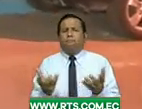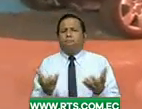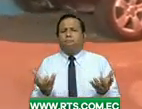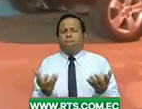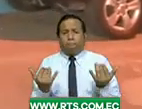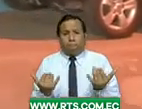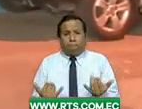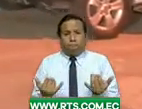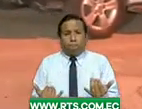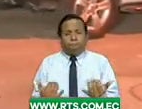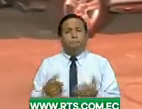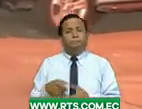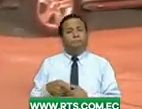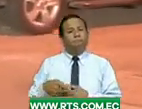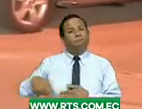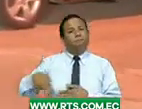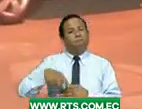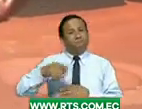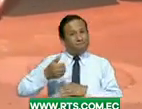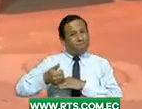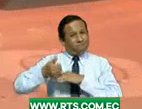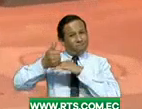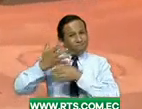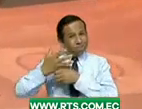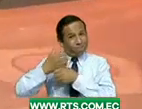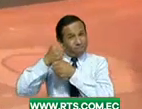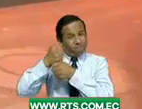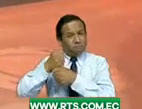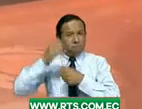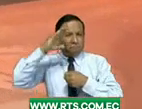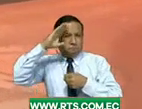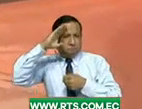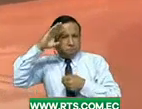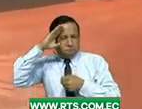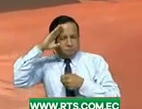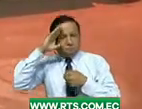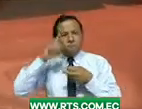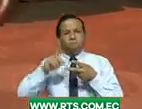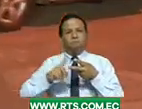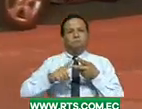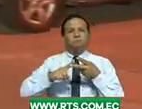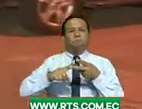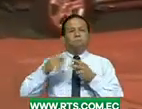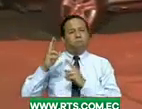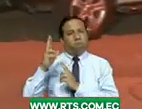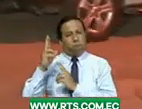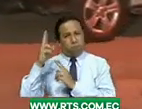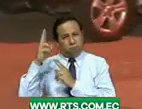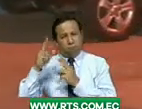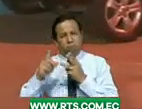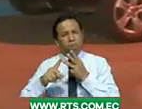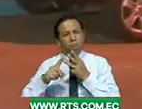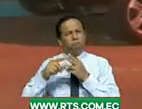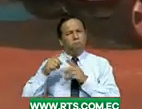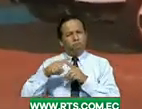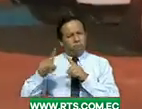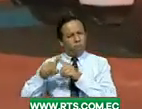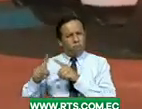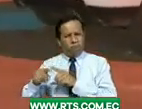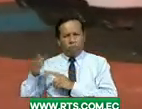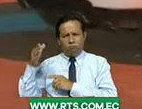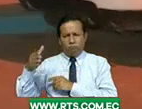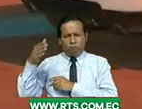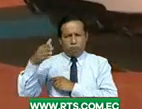se está llevando a cabo por parte de las autoridades de seguridad. Estamos hablando de la policía, de las Fuerzas Armadas, distintos operativos acá en la